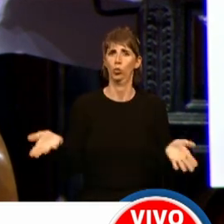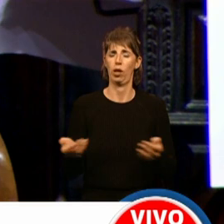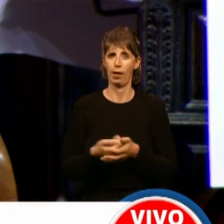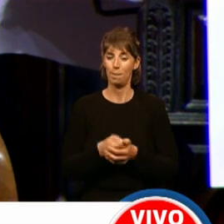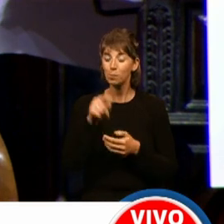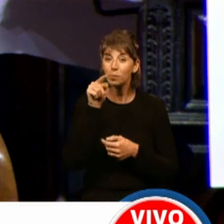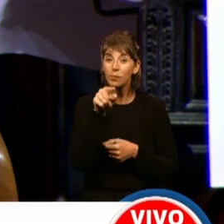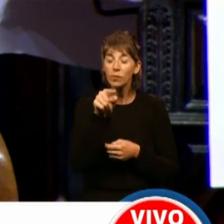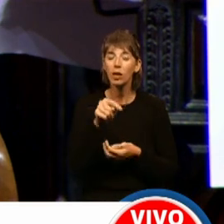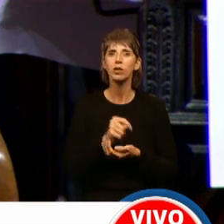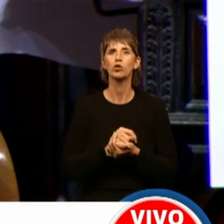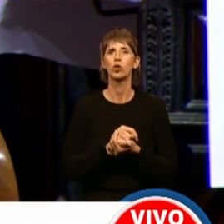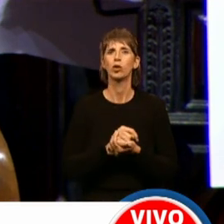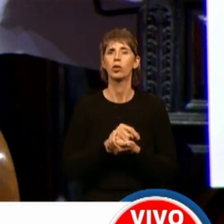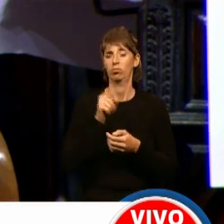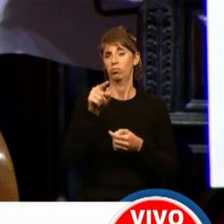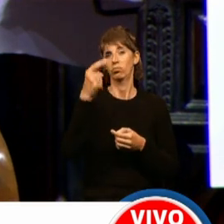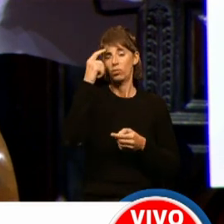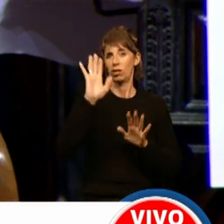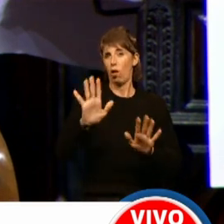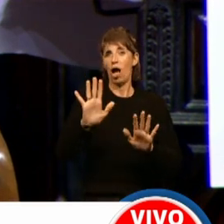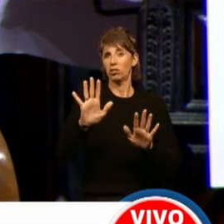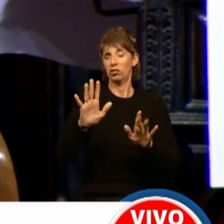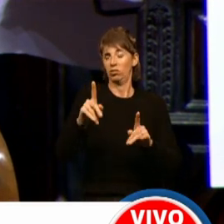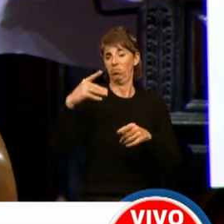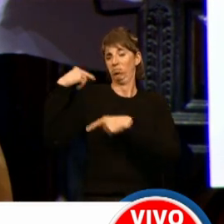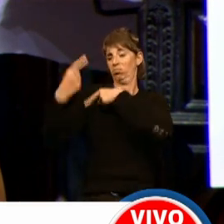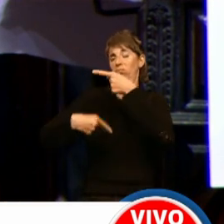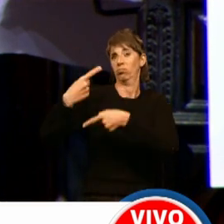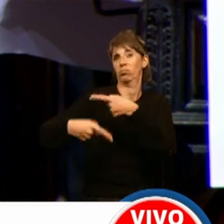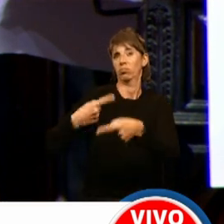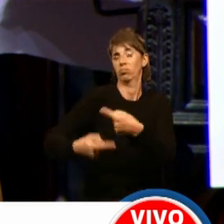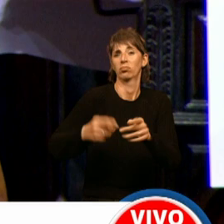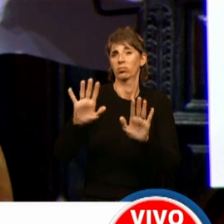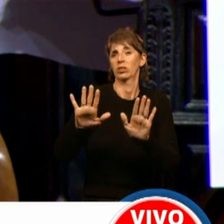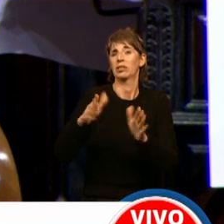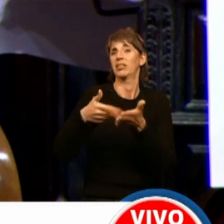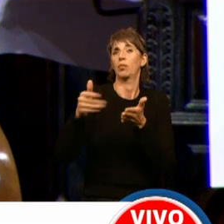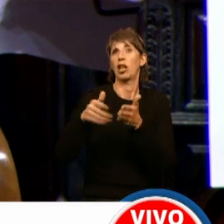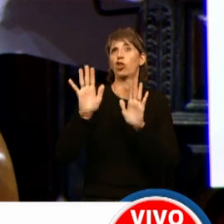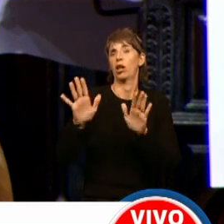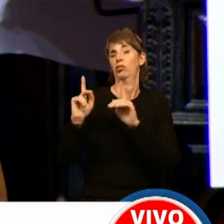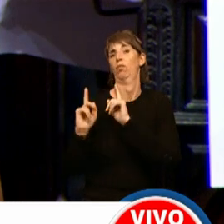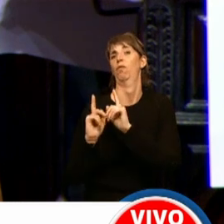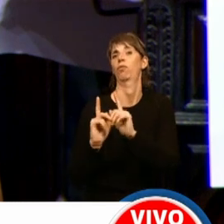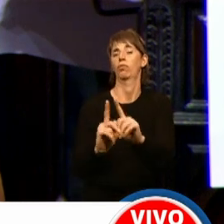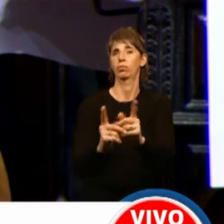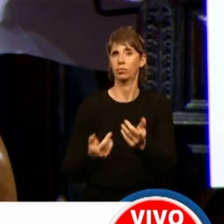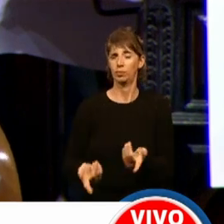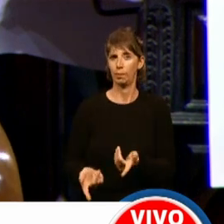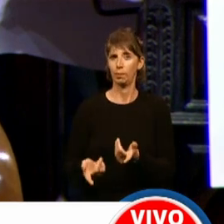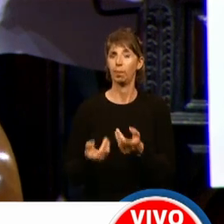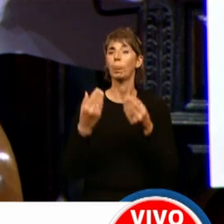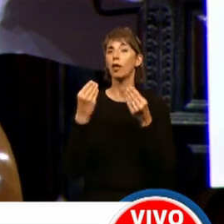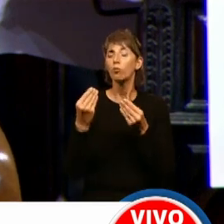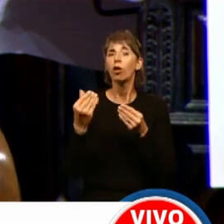considerado como una histórica discriminación estructural y que no solo impulso impuso múltiples